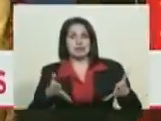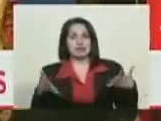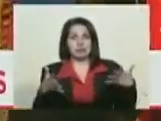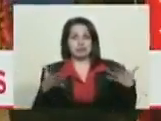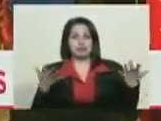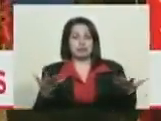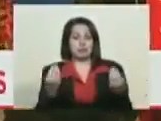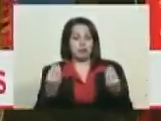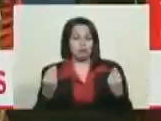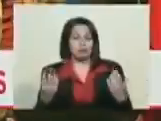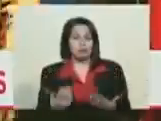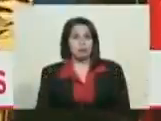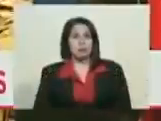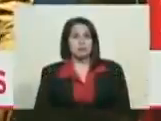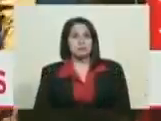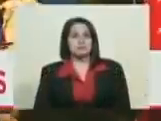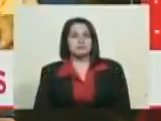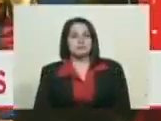que tenemos,